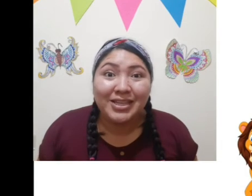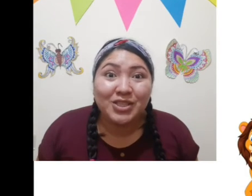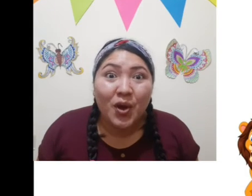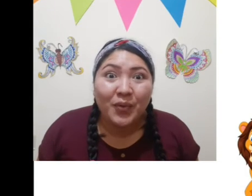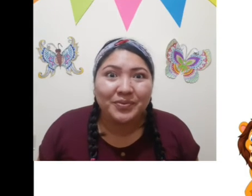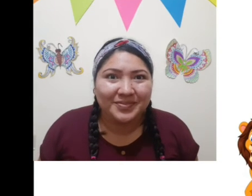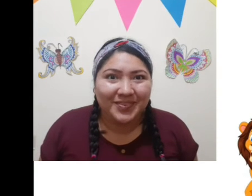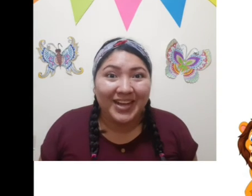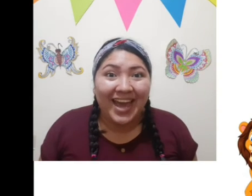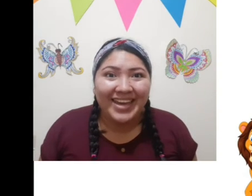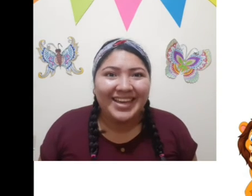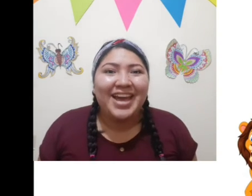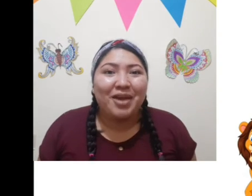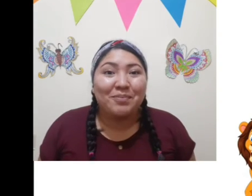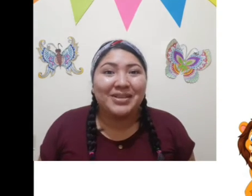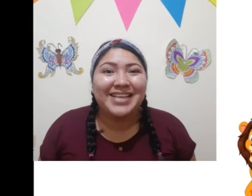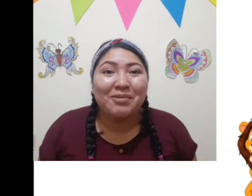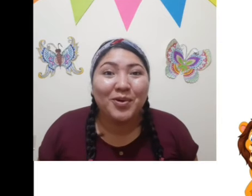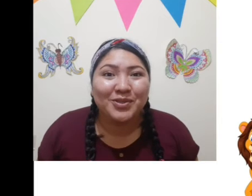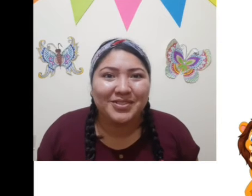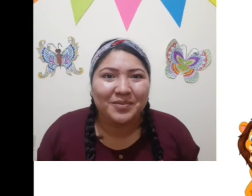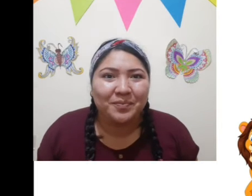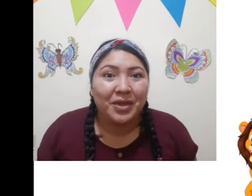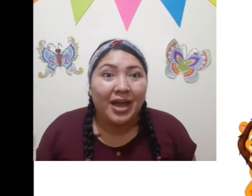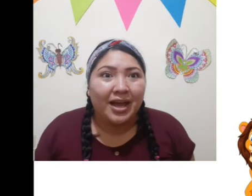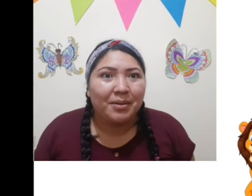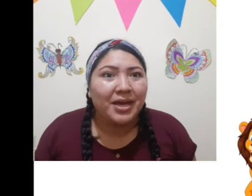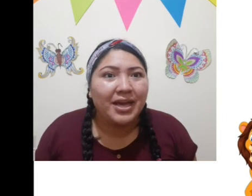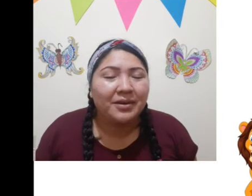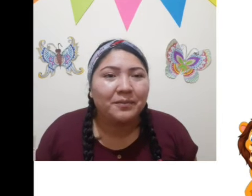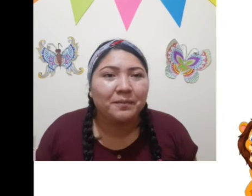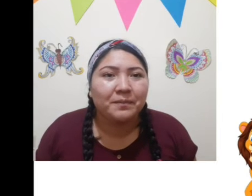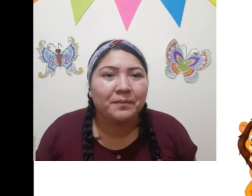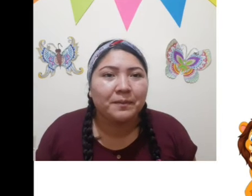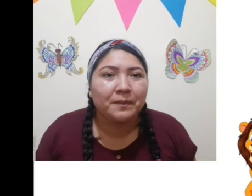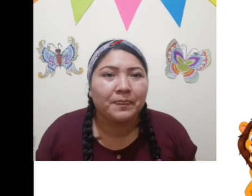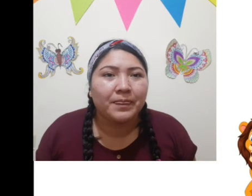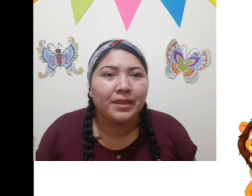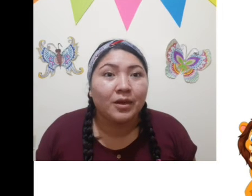donde apareció ok empecemos a abrir